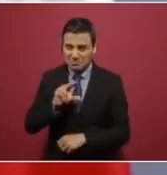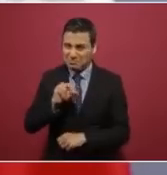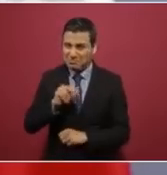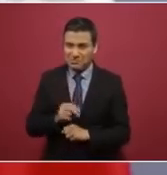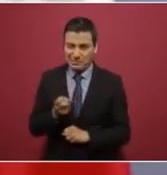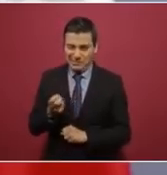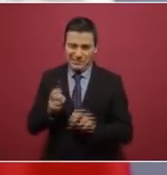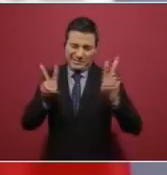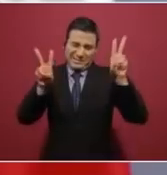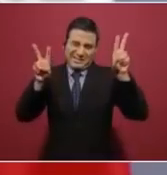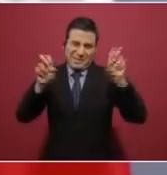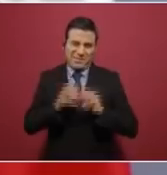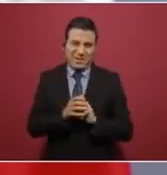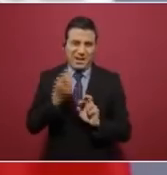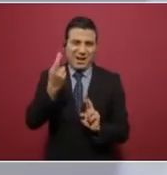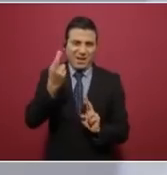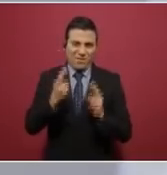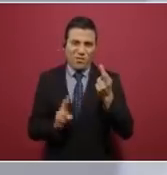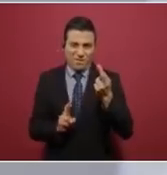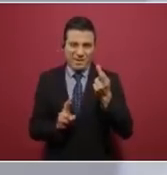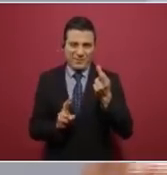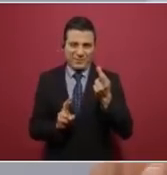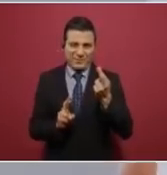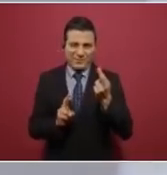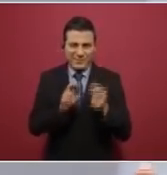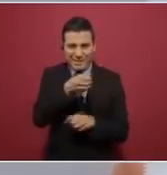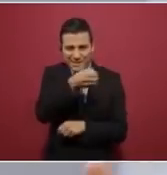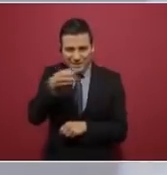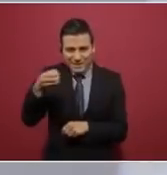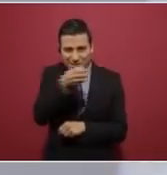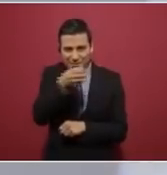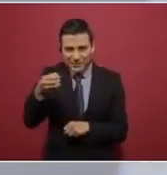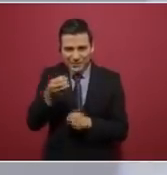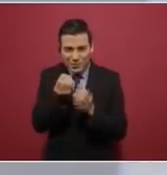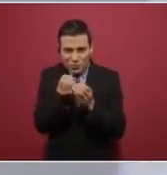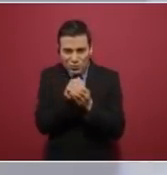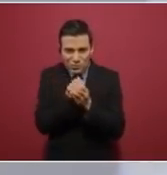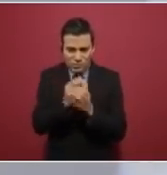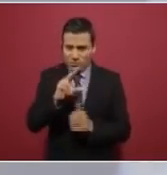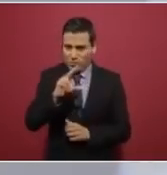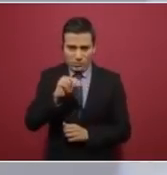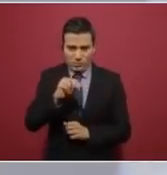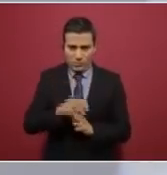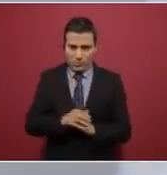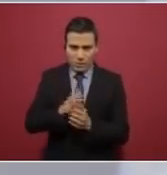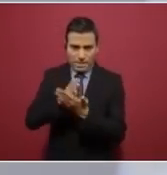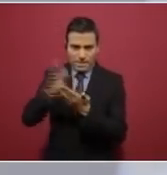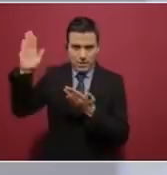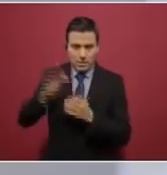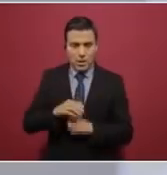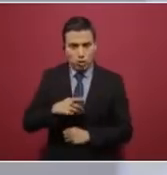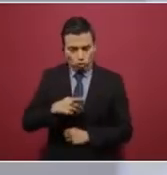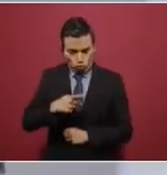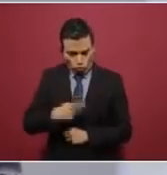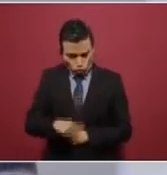reformas estructurales. Vamos a tener nuestra propia agenda, nuestro